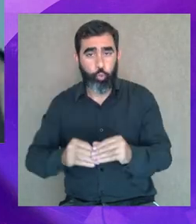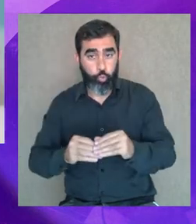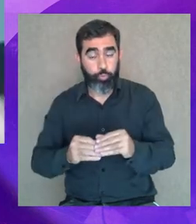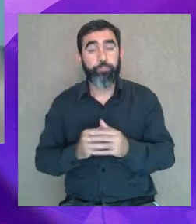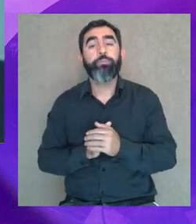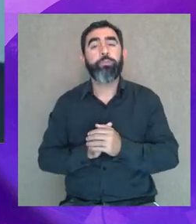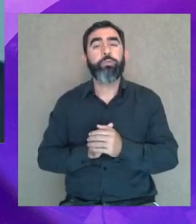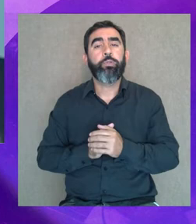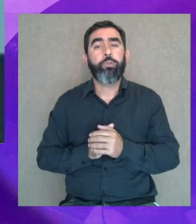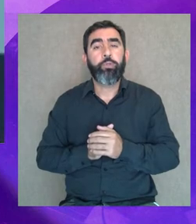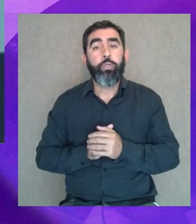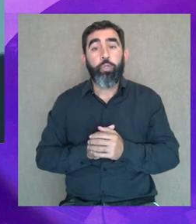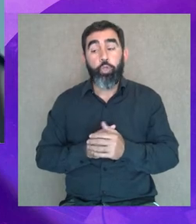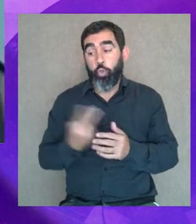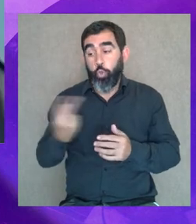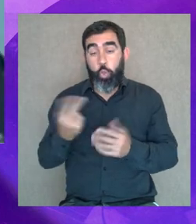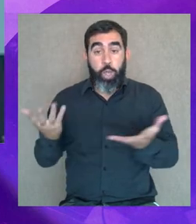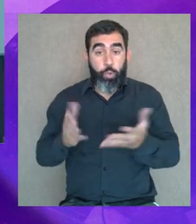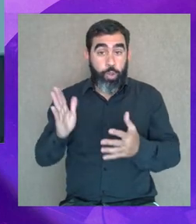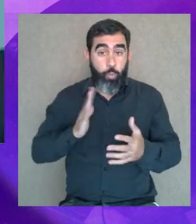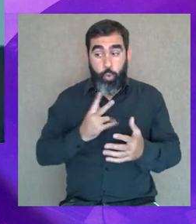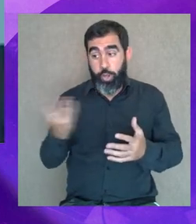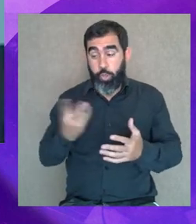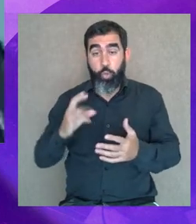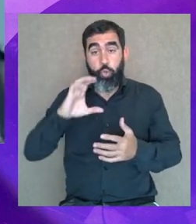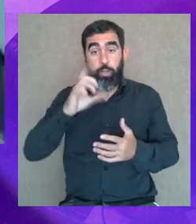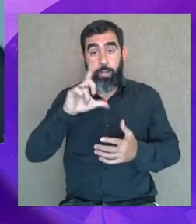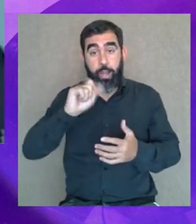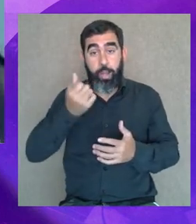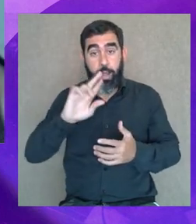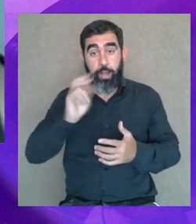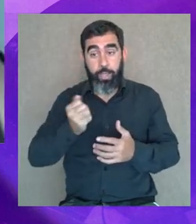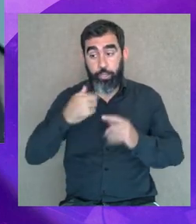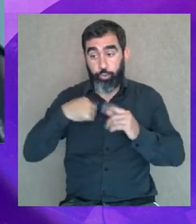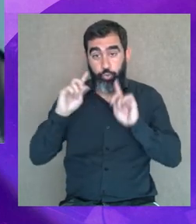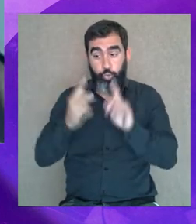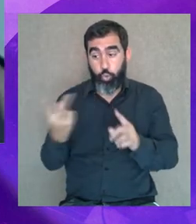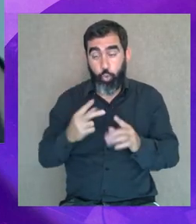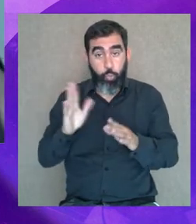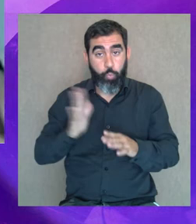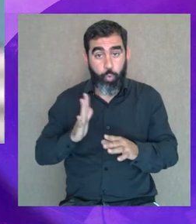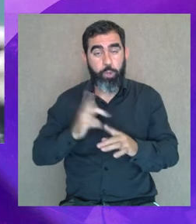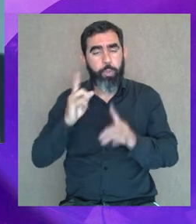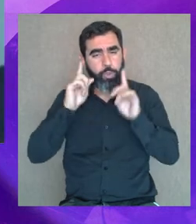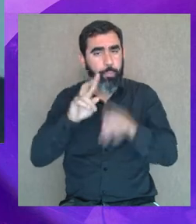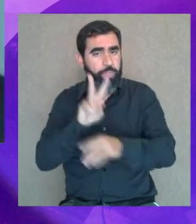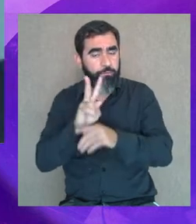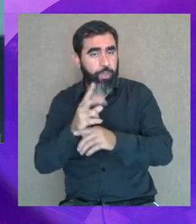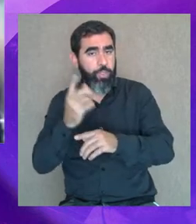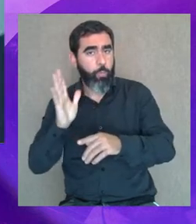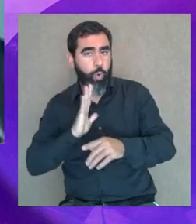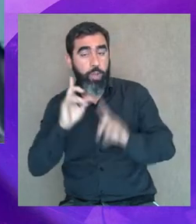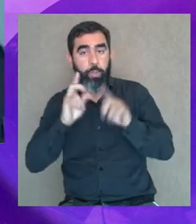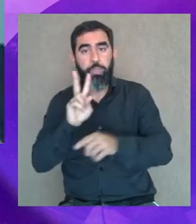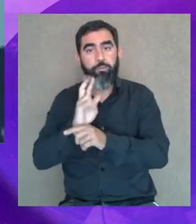porque clara creo que yo que somos las que integramos ahora son mujeres nos contiene a todos y contiene a los varones a las